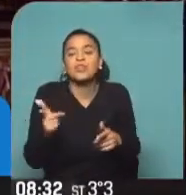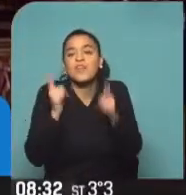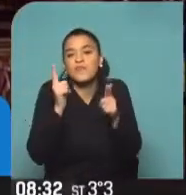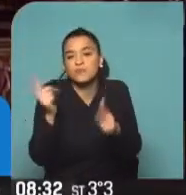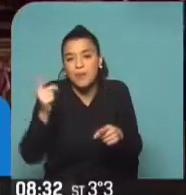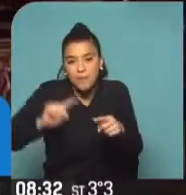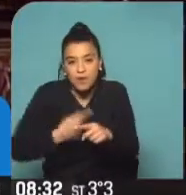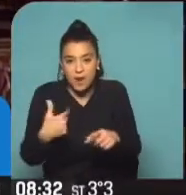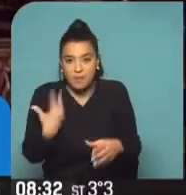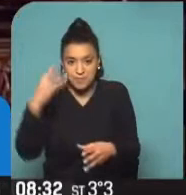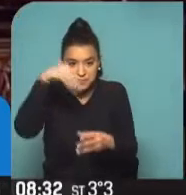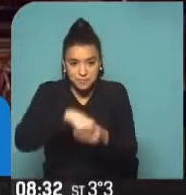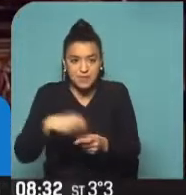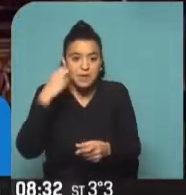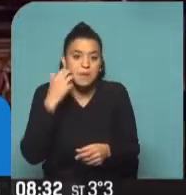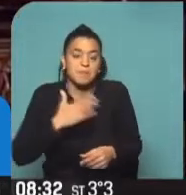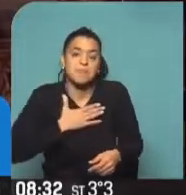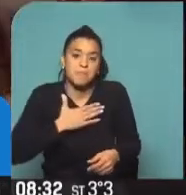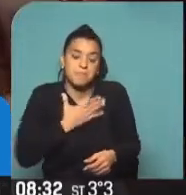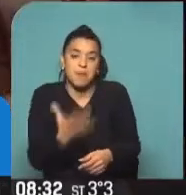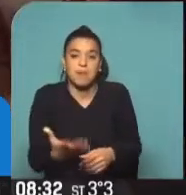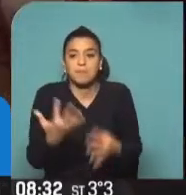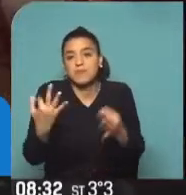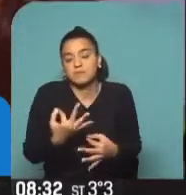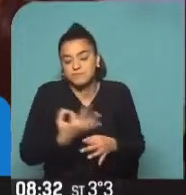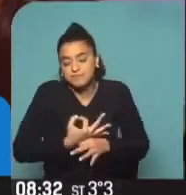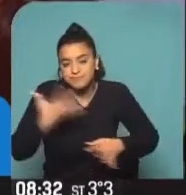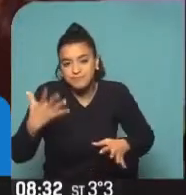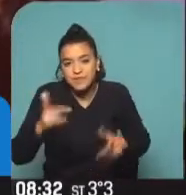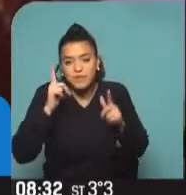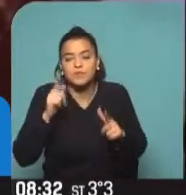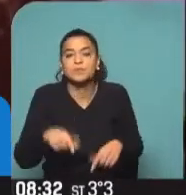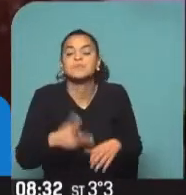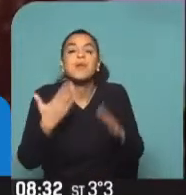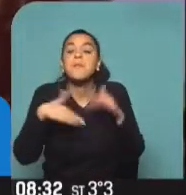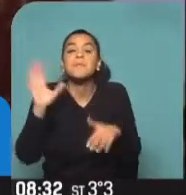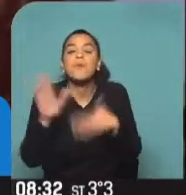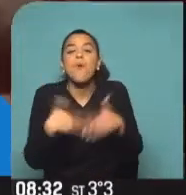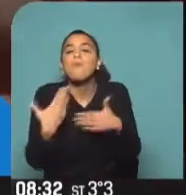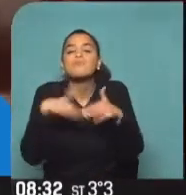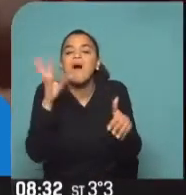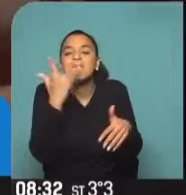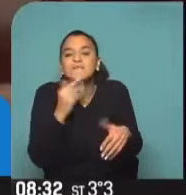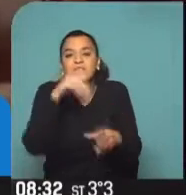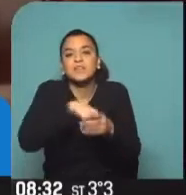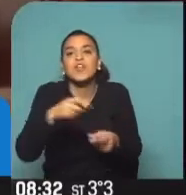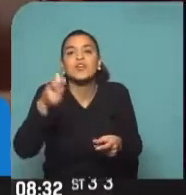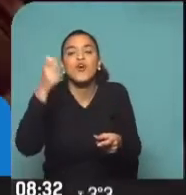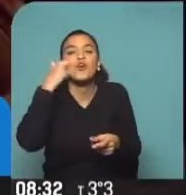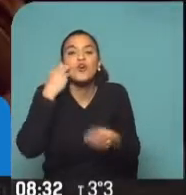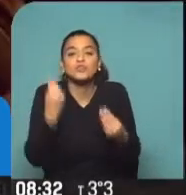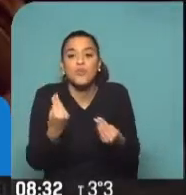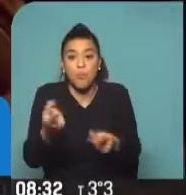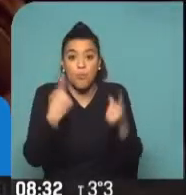el Congreso es un disfrute profesional. ¿Cuál es de este parque de diversiones el juego que más te gusta del Congreso? Bueno, cuando